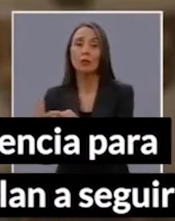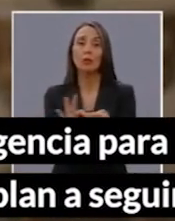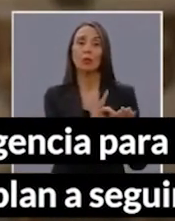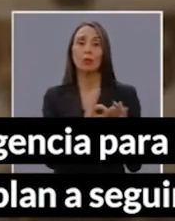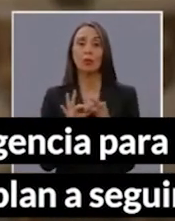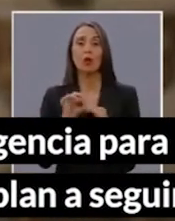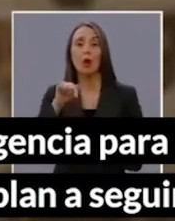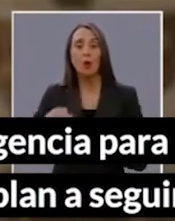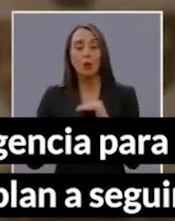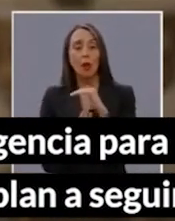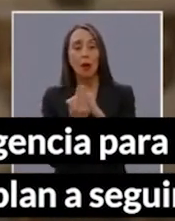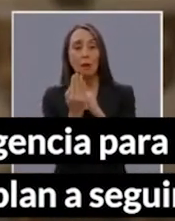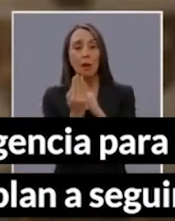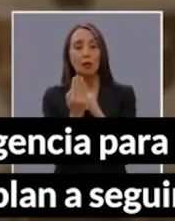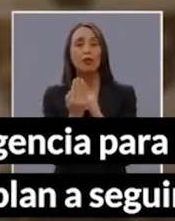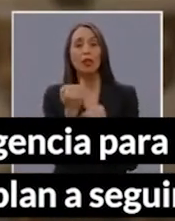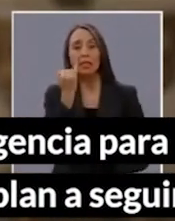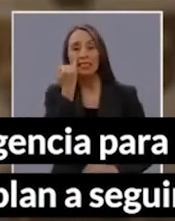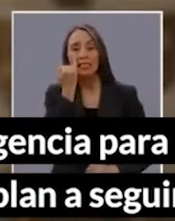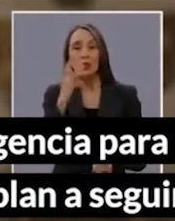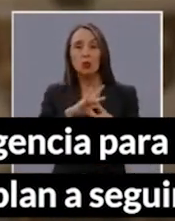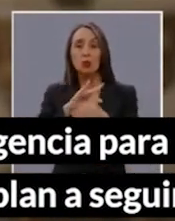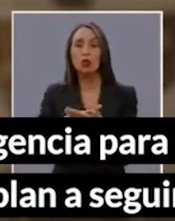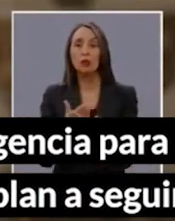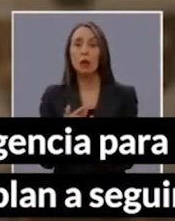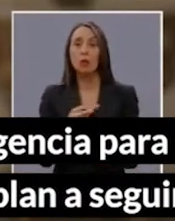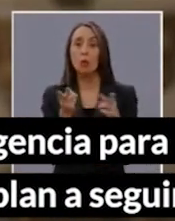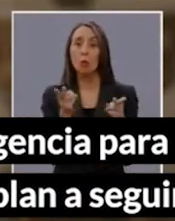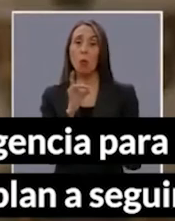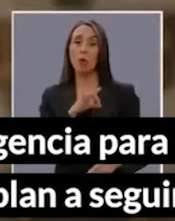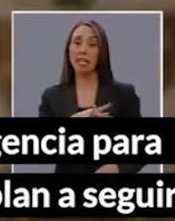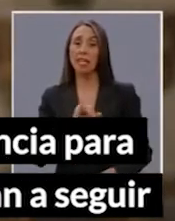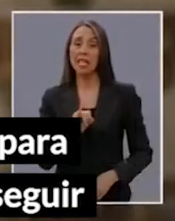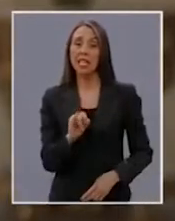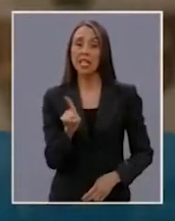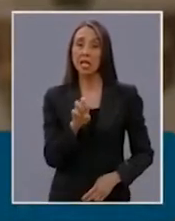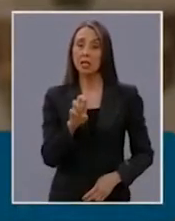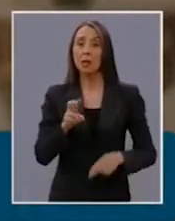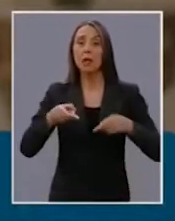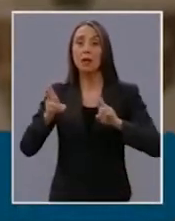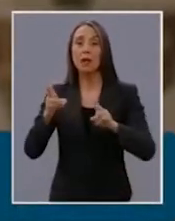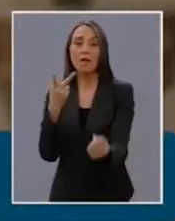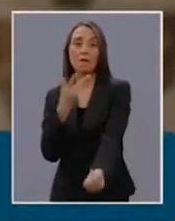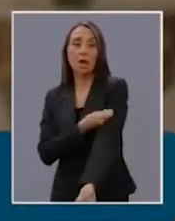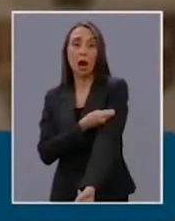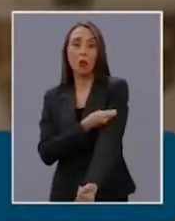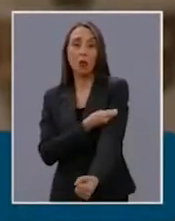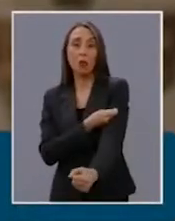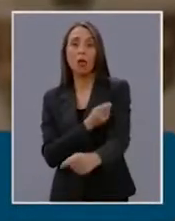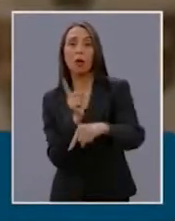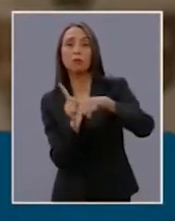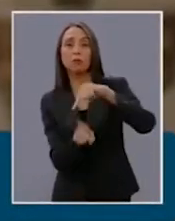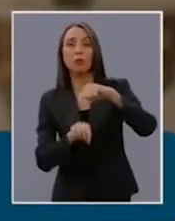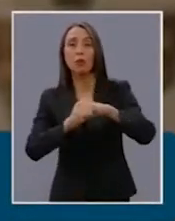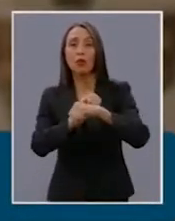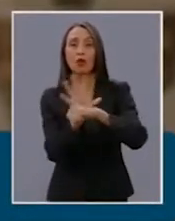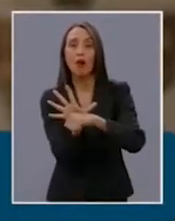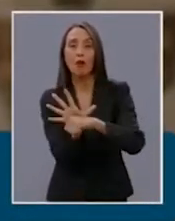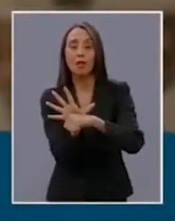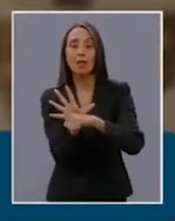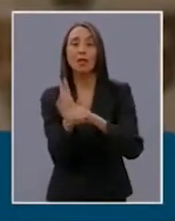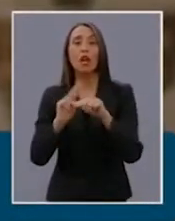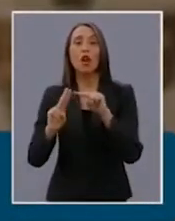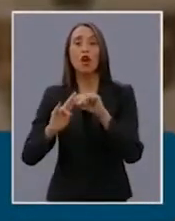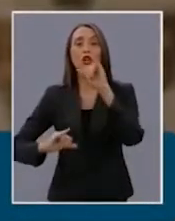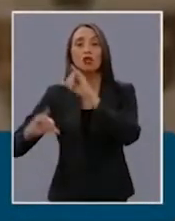Esta mañana, el Instituto de Salud Pública de Chile autorizó el uso de la vacuna contra el COVID-19,